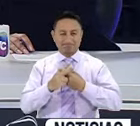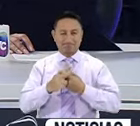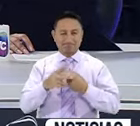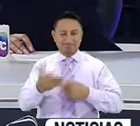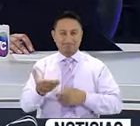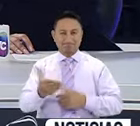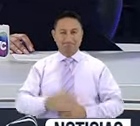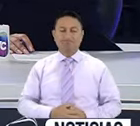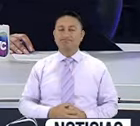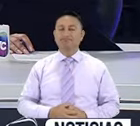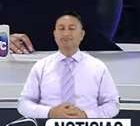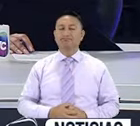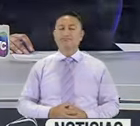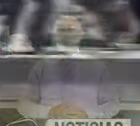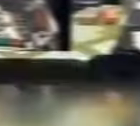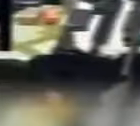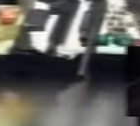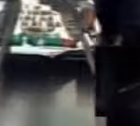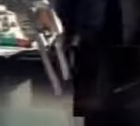día.